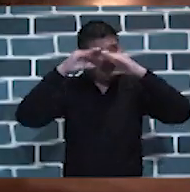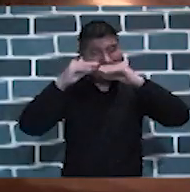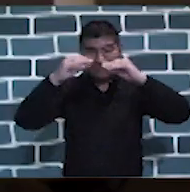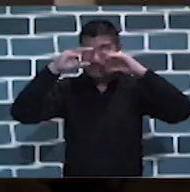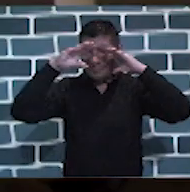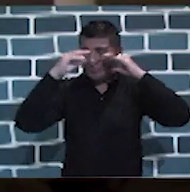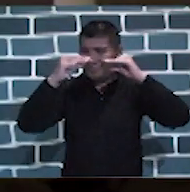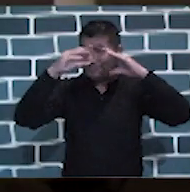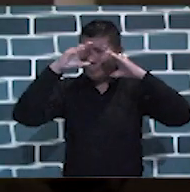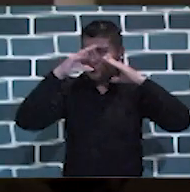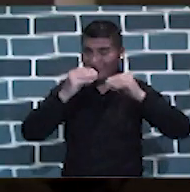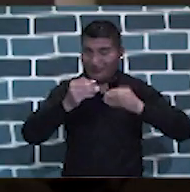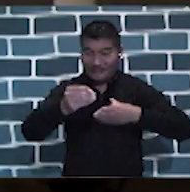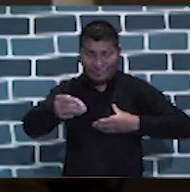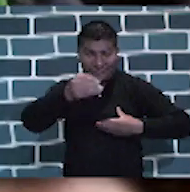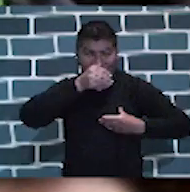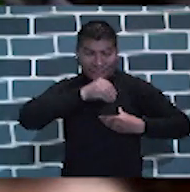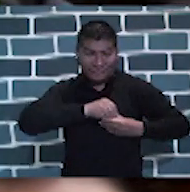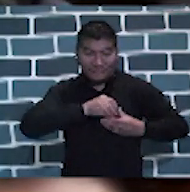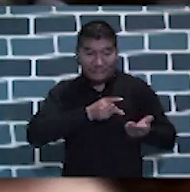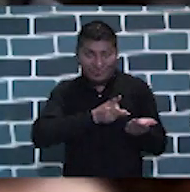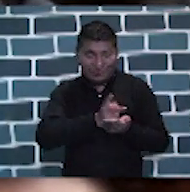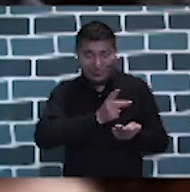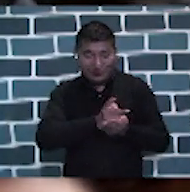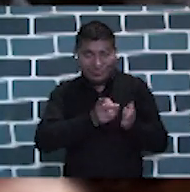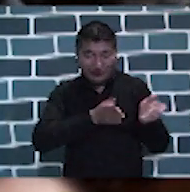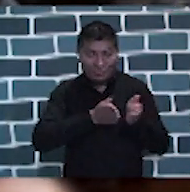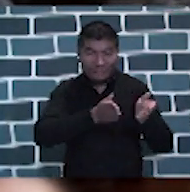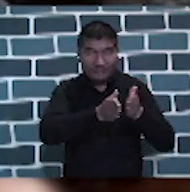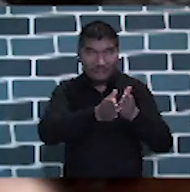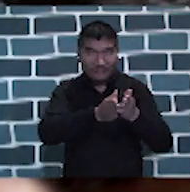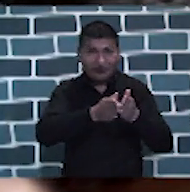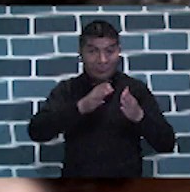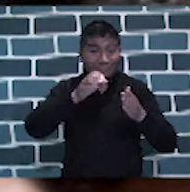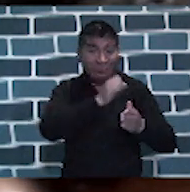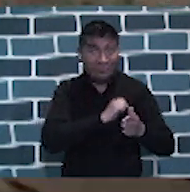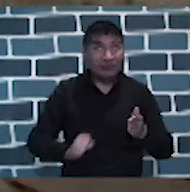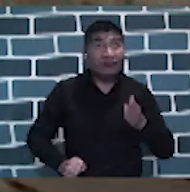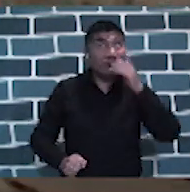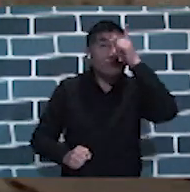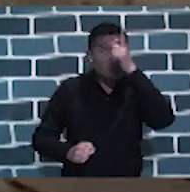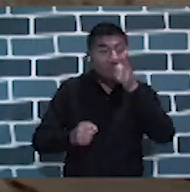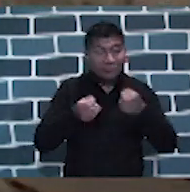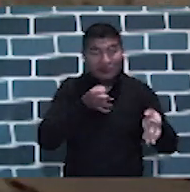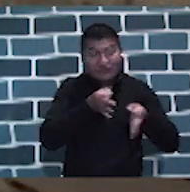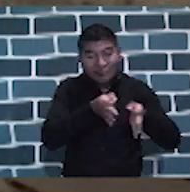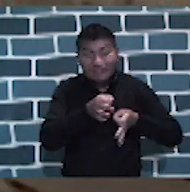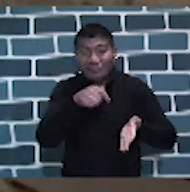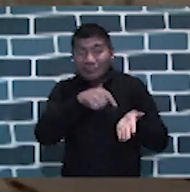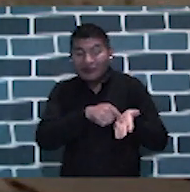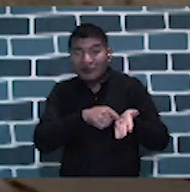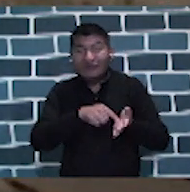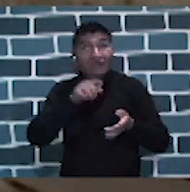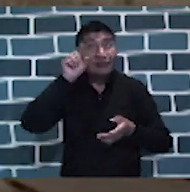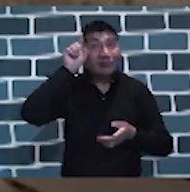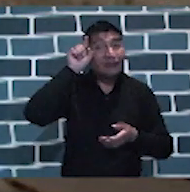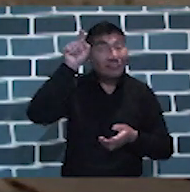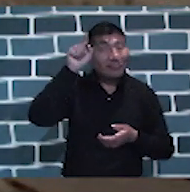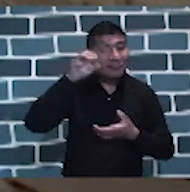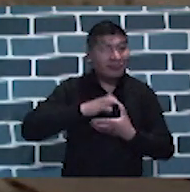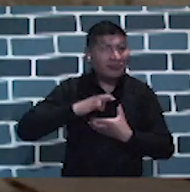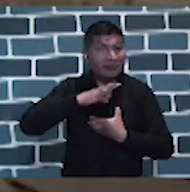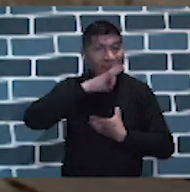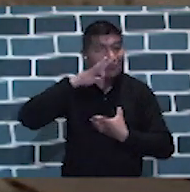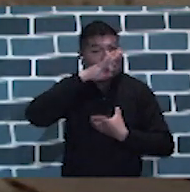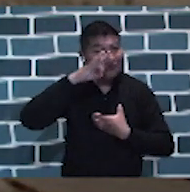enseña introduciendo la verdad. El Señor indica así: les enseñará lo